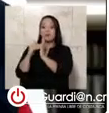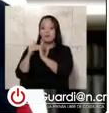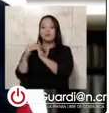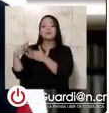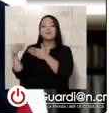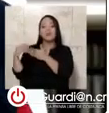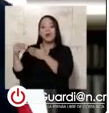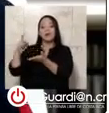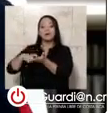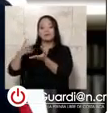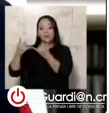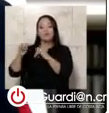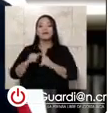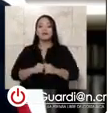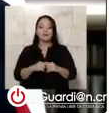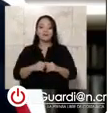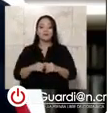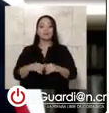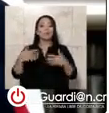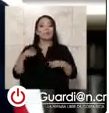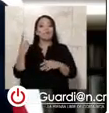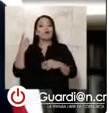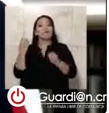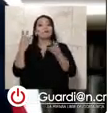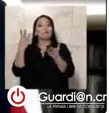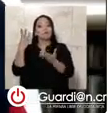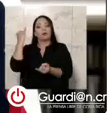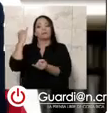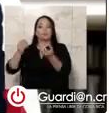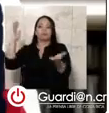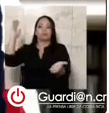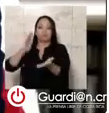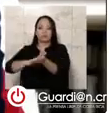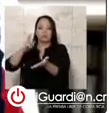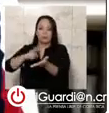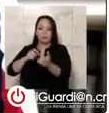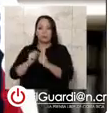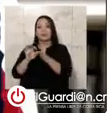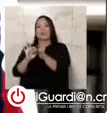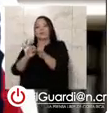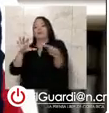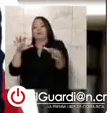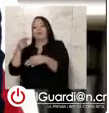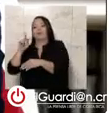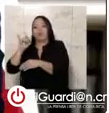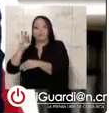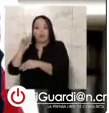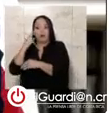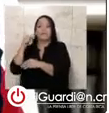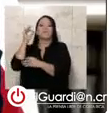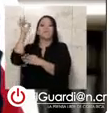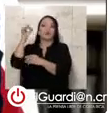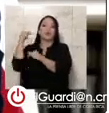de dólares. Estamos lejos de pagar esa deuda, de soltarle la hipoteca a las generaciones